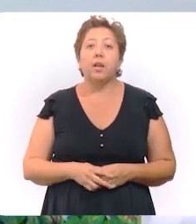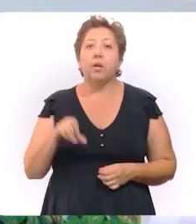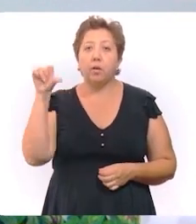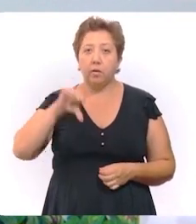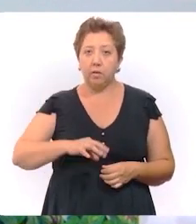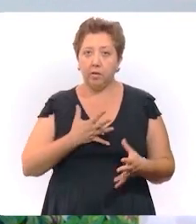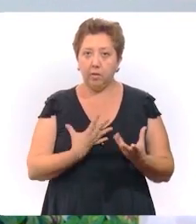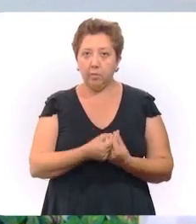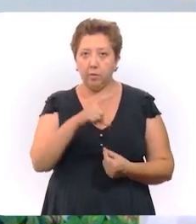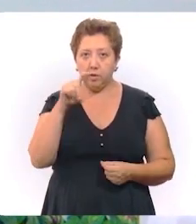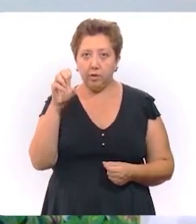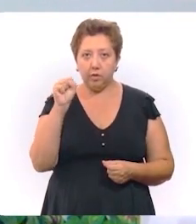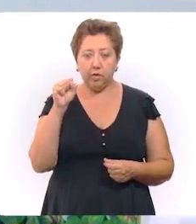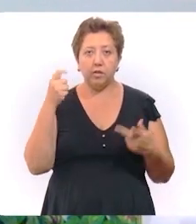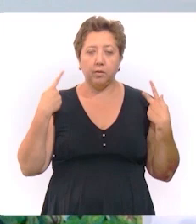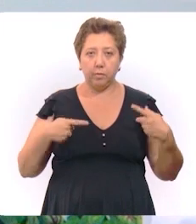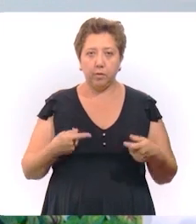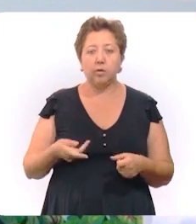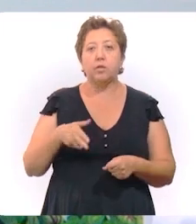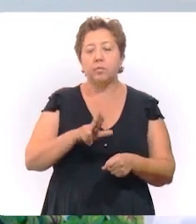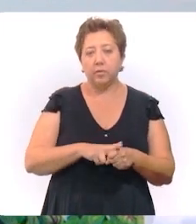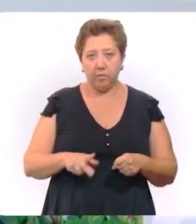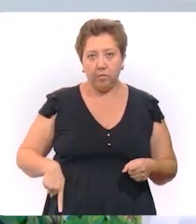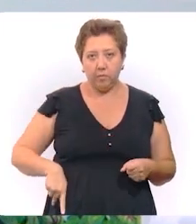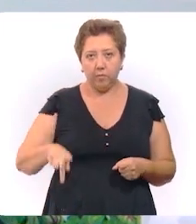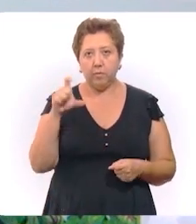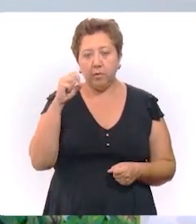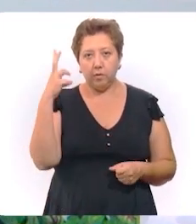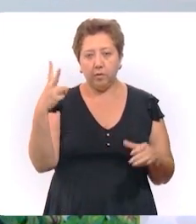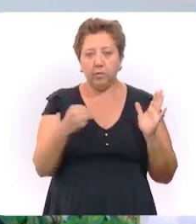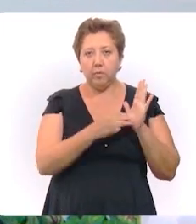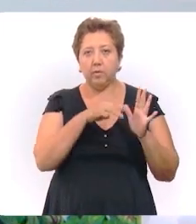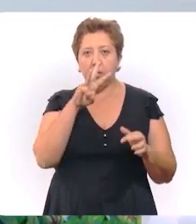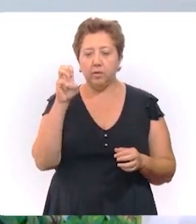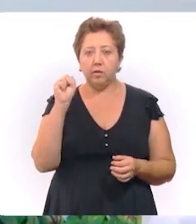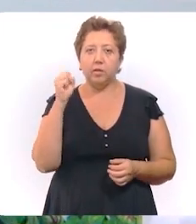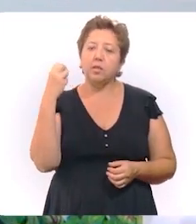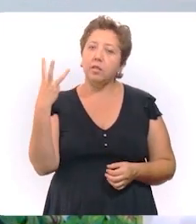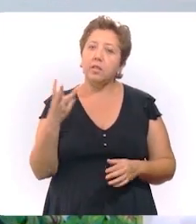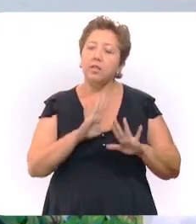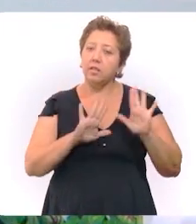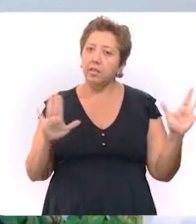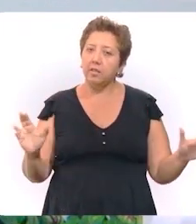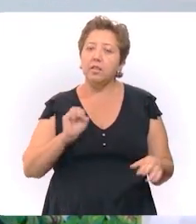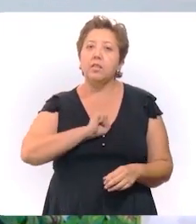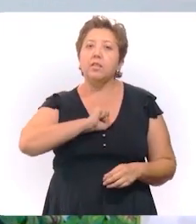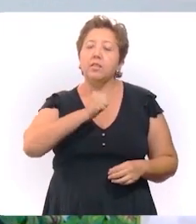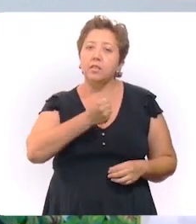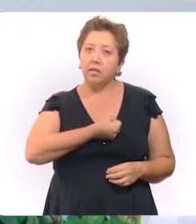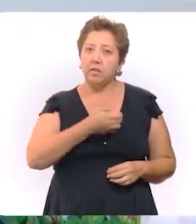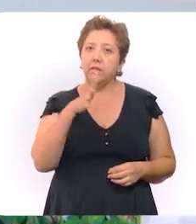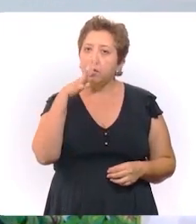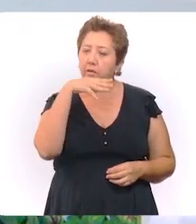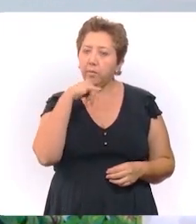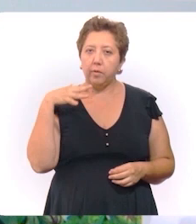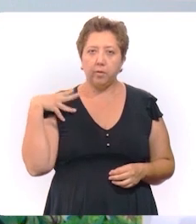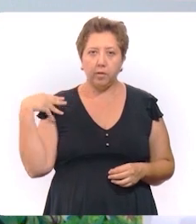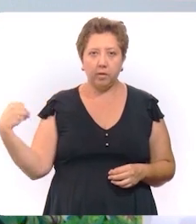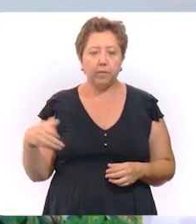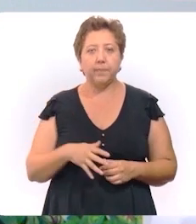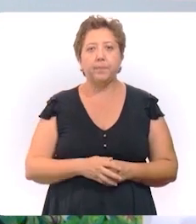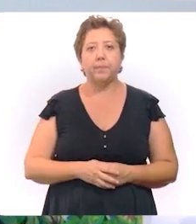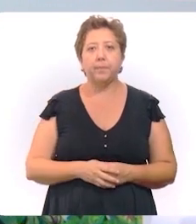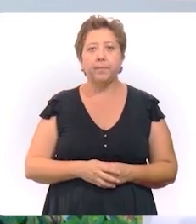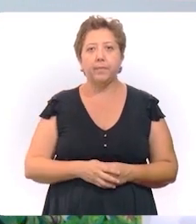El día de hoy tenemos 160 pacientes en hospitales públicos, 22,363 pacientes ya se recuperaron, no presentan síntomas ni